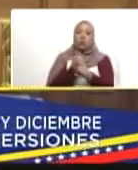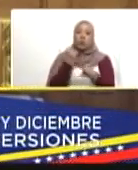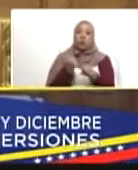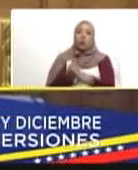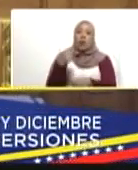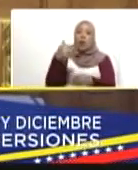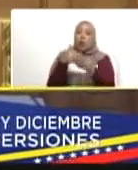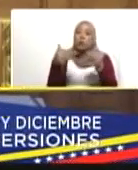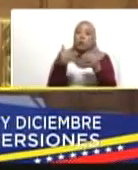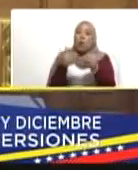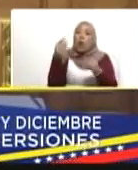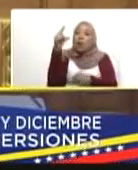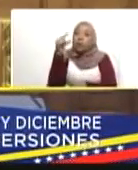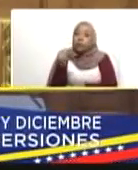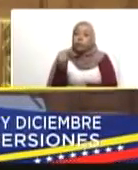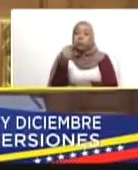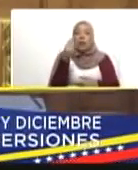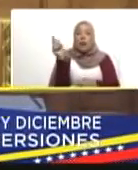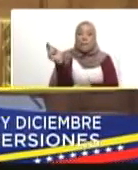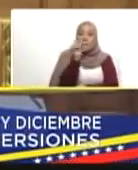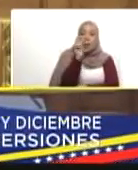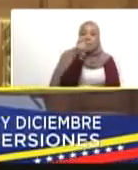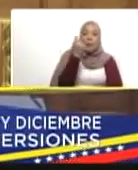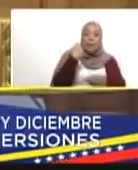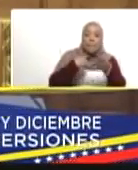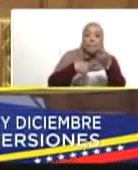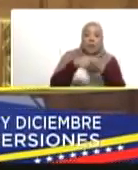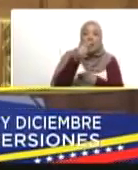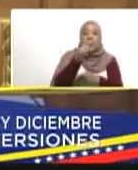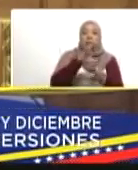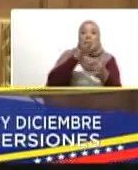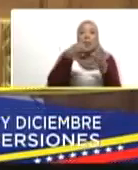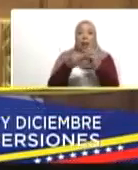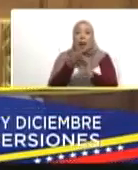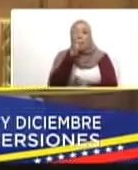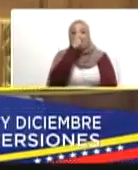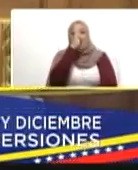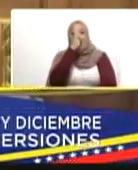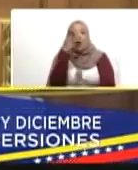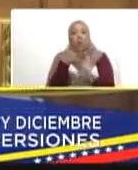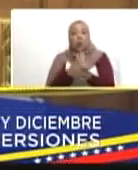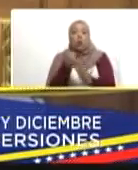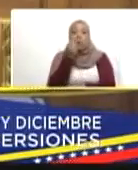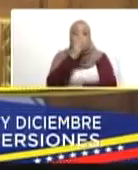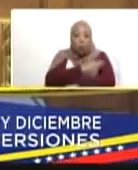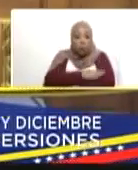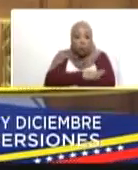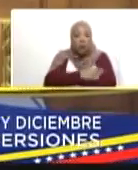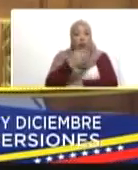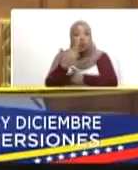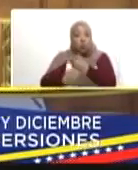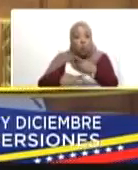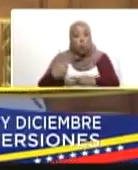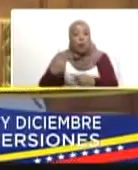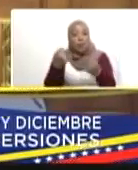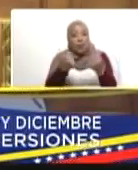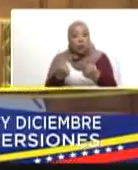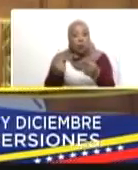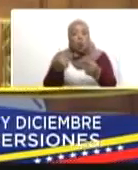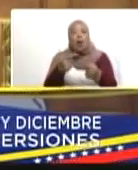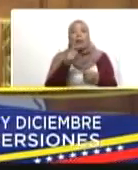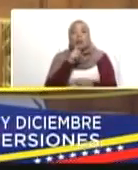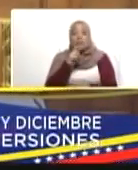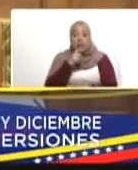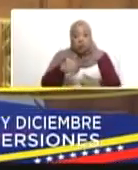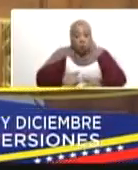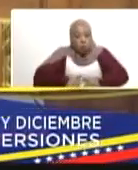dólar desde que se crearon las mesas de cambio este comportamiento es alentador fruto de un gran sacrificio y de